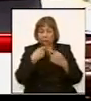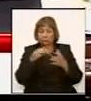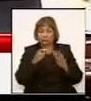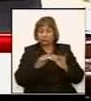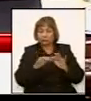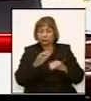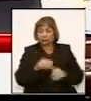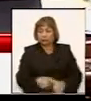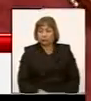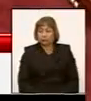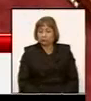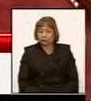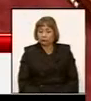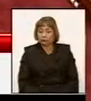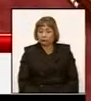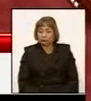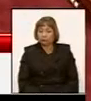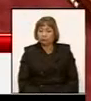tableta.